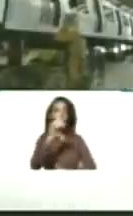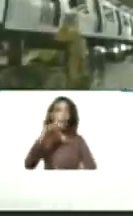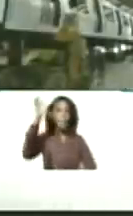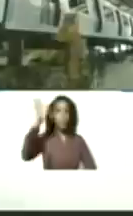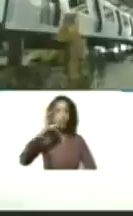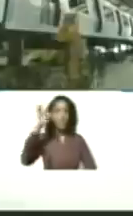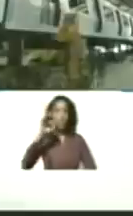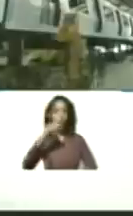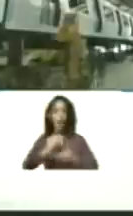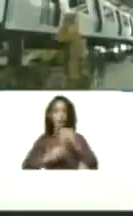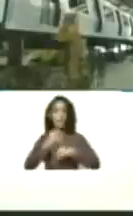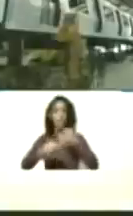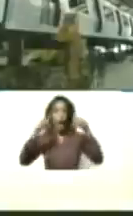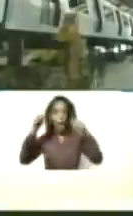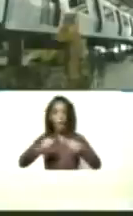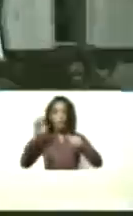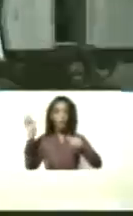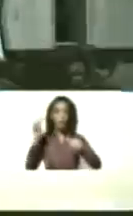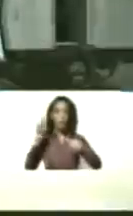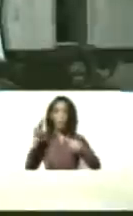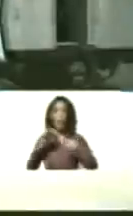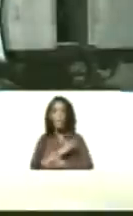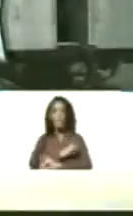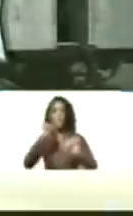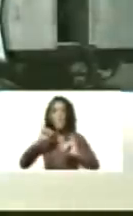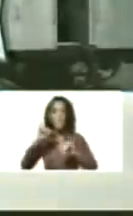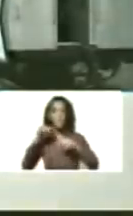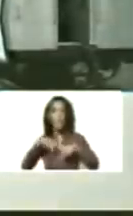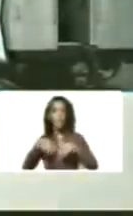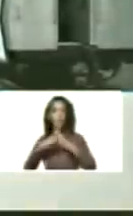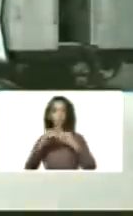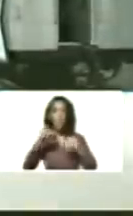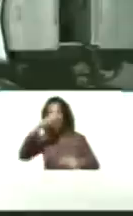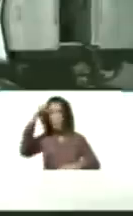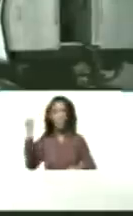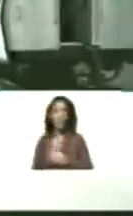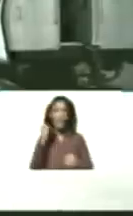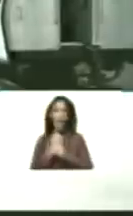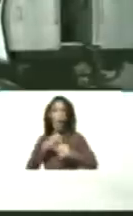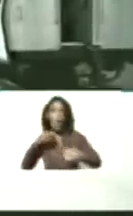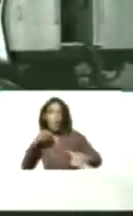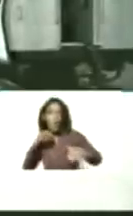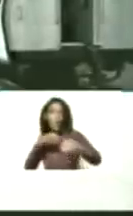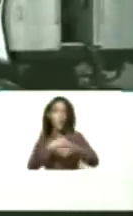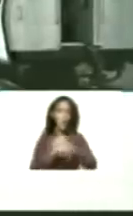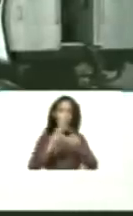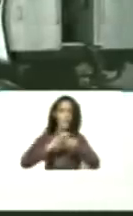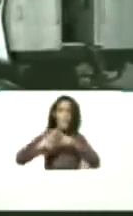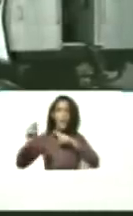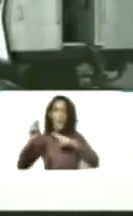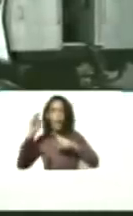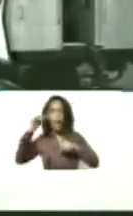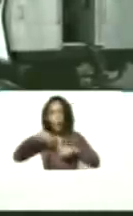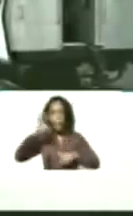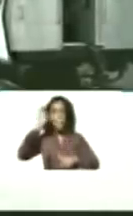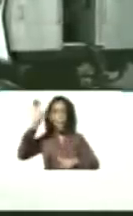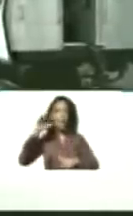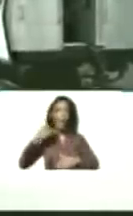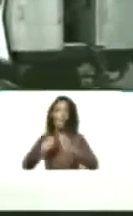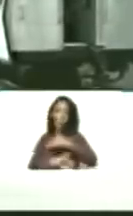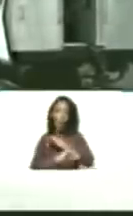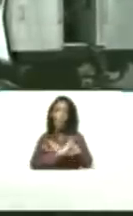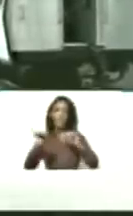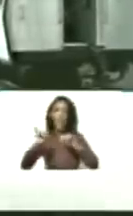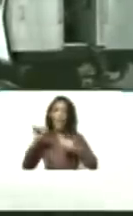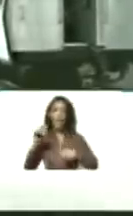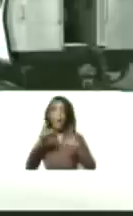100% hechos en Venezuela para la culminación de todas las obras férreas y de metro del país que vamos a culminar en